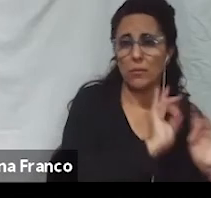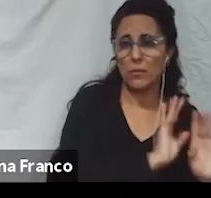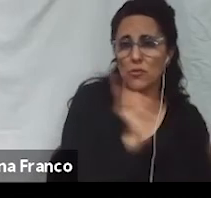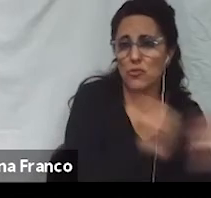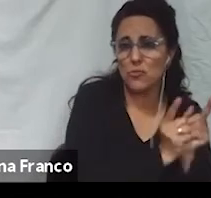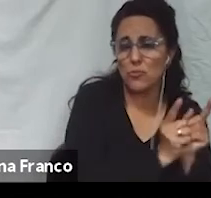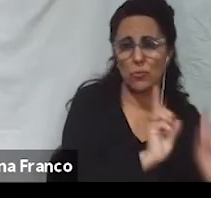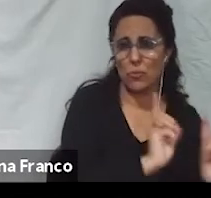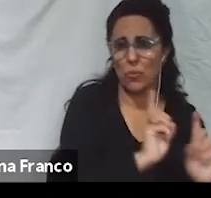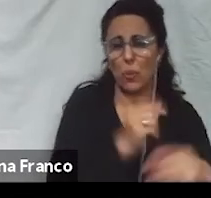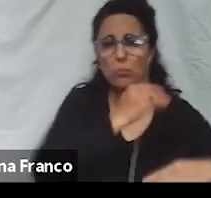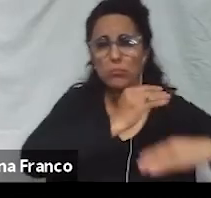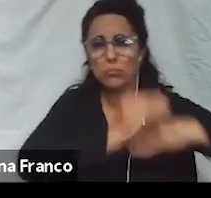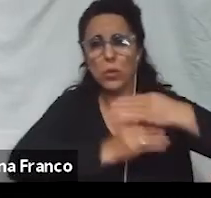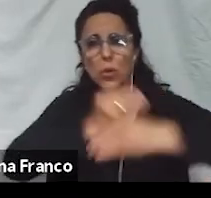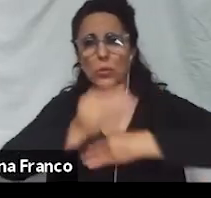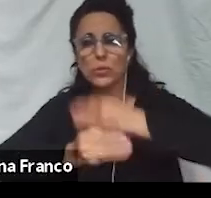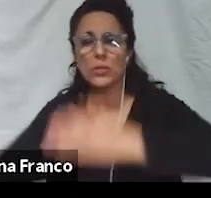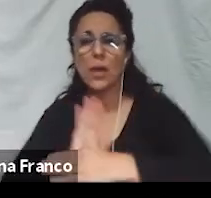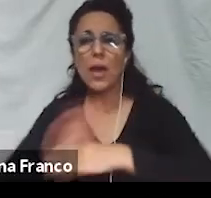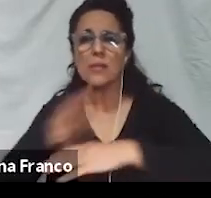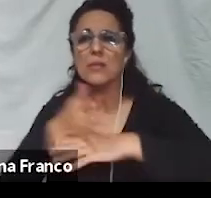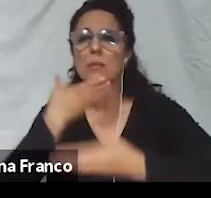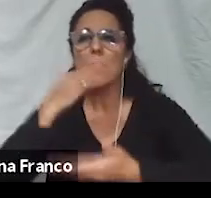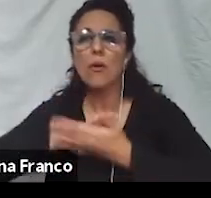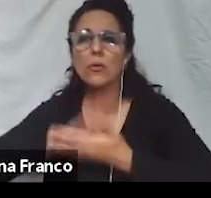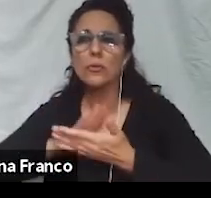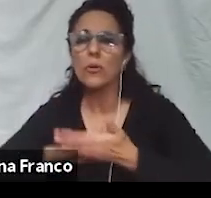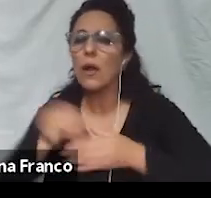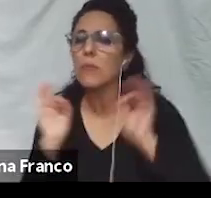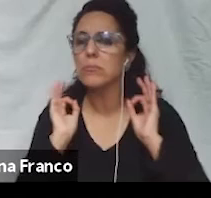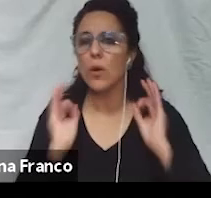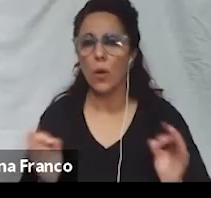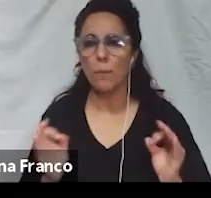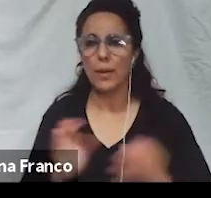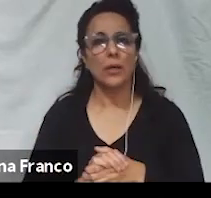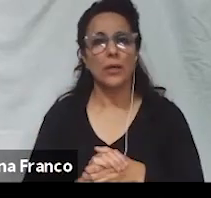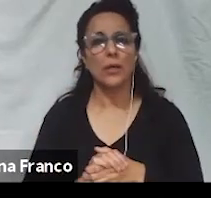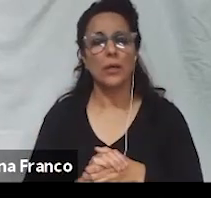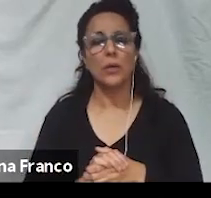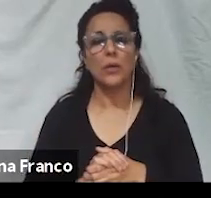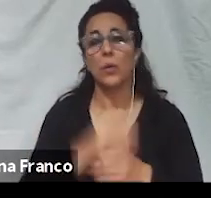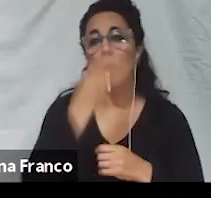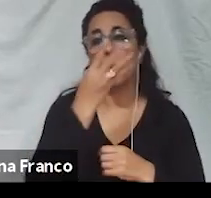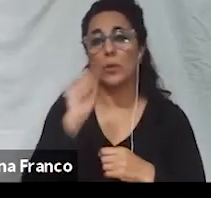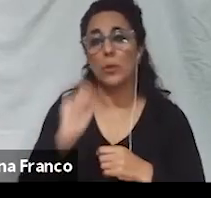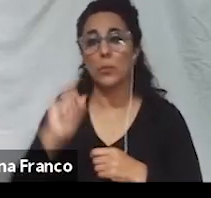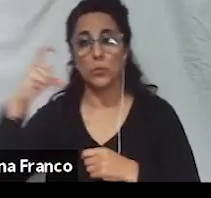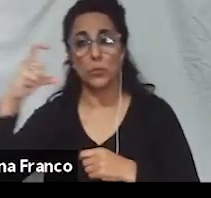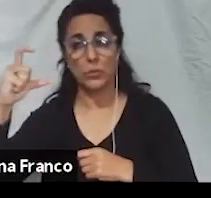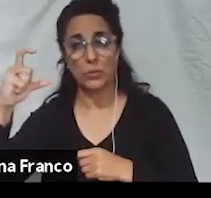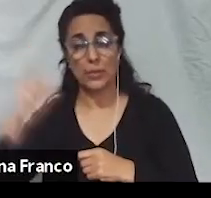parte y luego ya no. Los procesos se tienen que verificar completos. En el paso 4.c